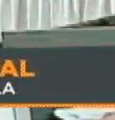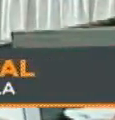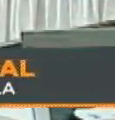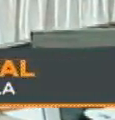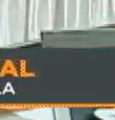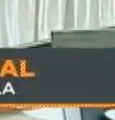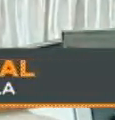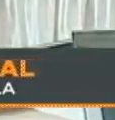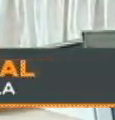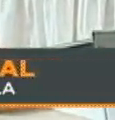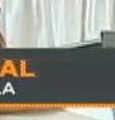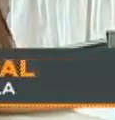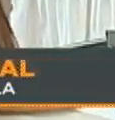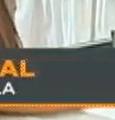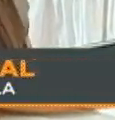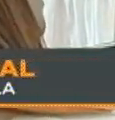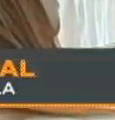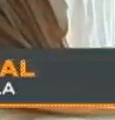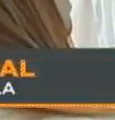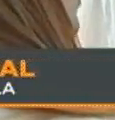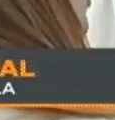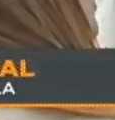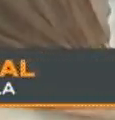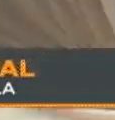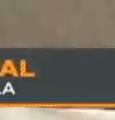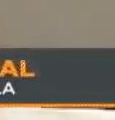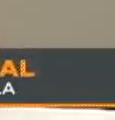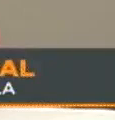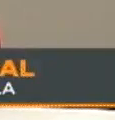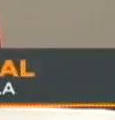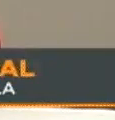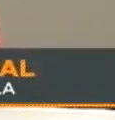muy buenas tardes a todas ya todos